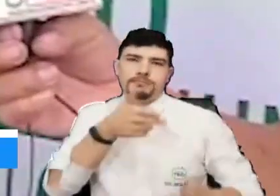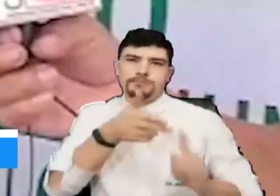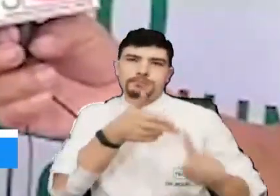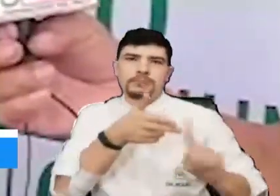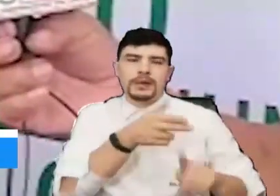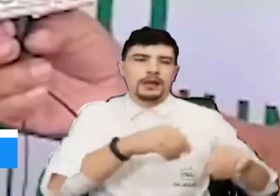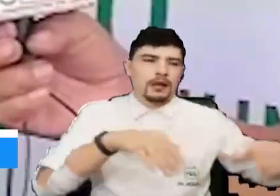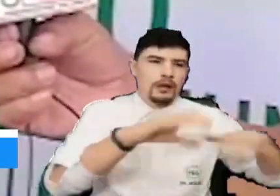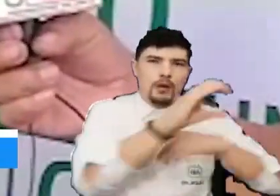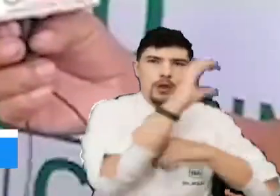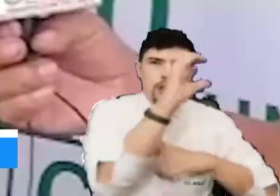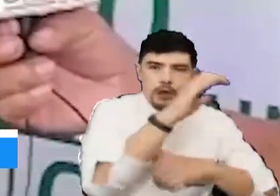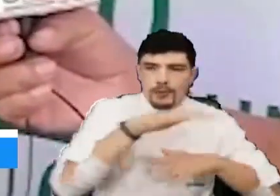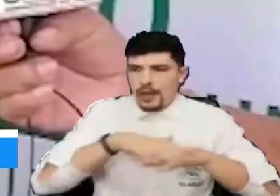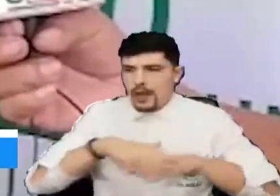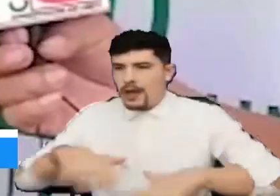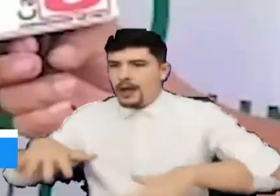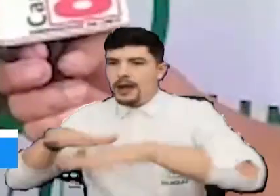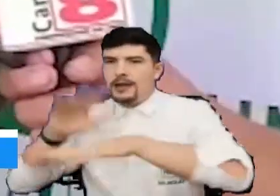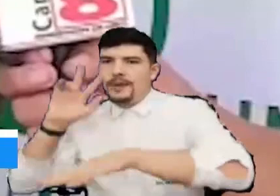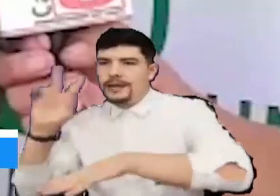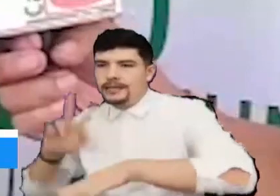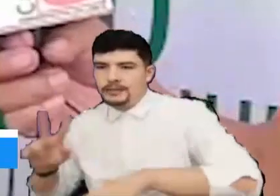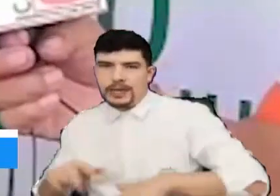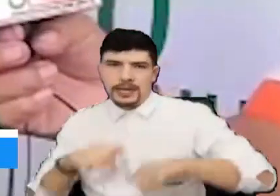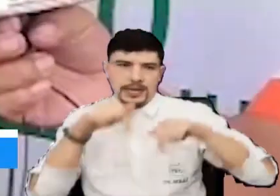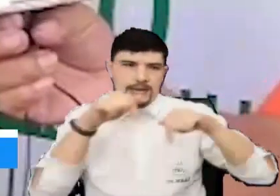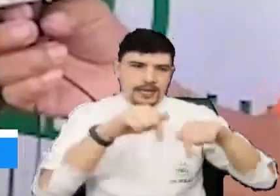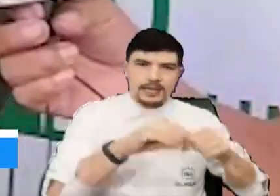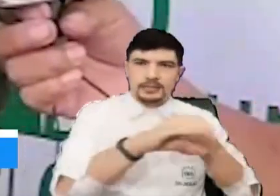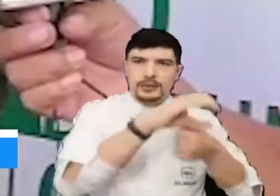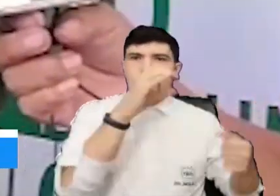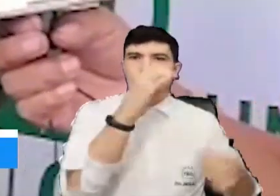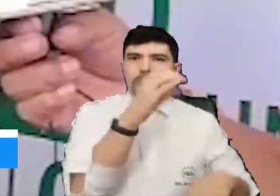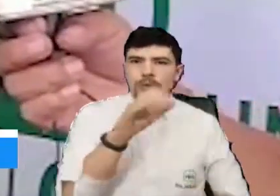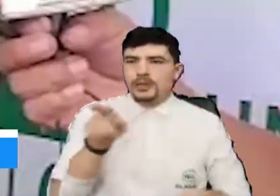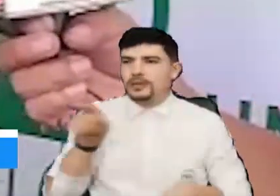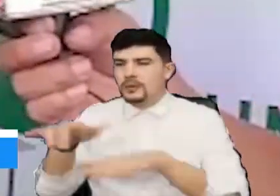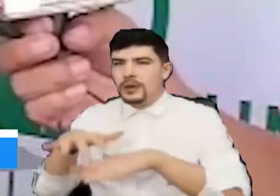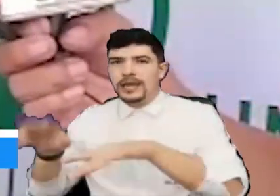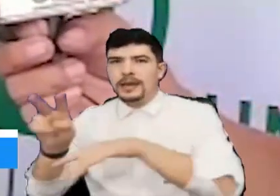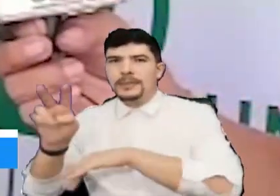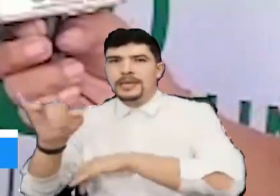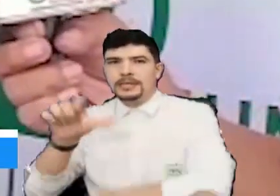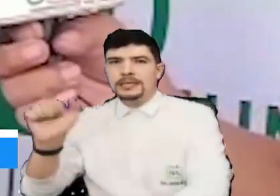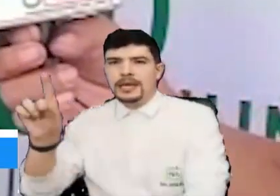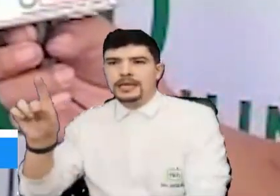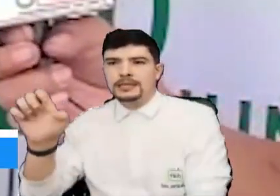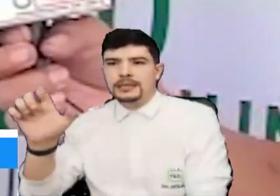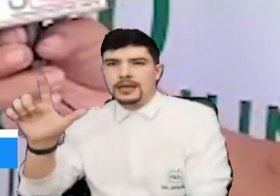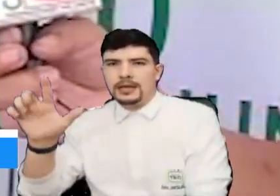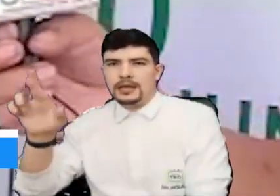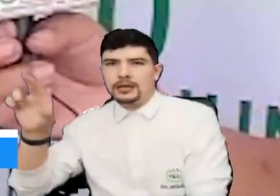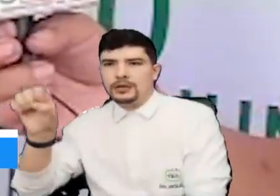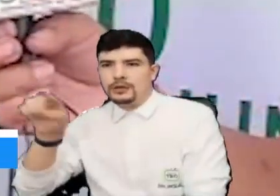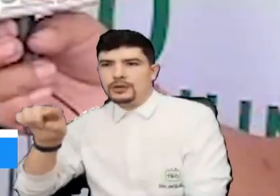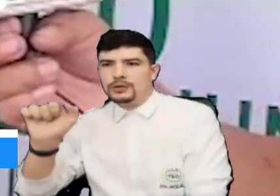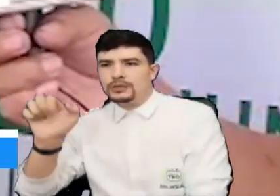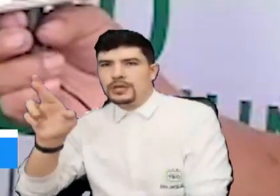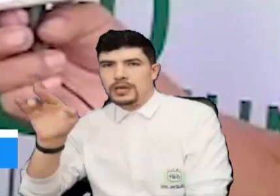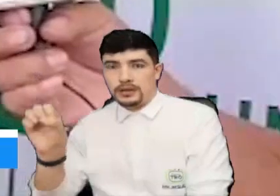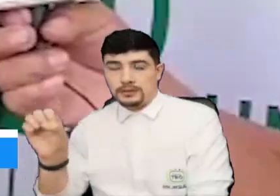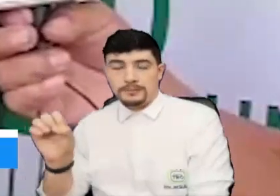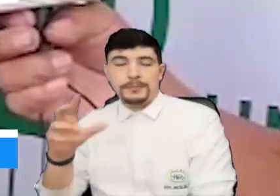la ciudad de Cúcuta y Villa del Rosario. También decirles que esta persona o esta